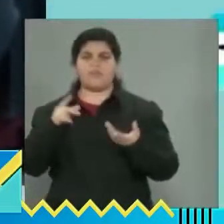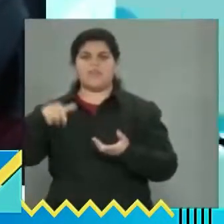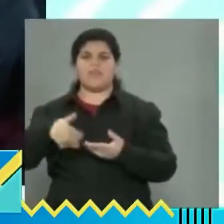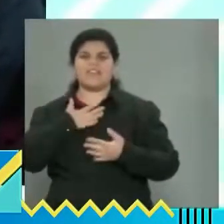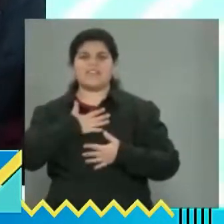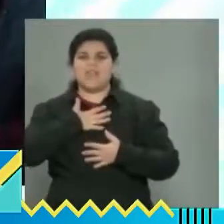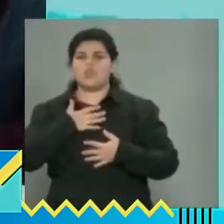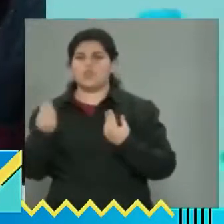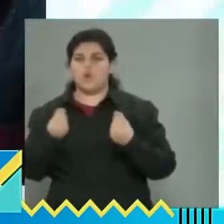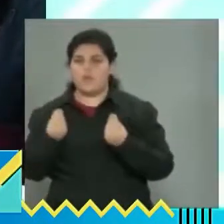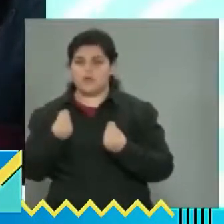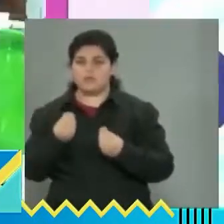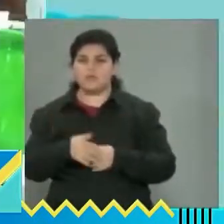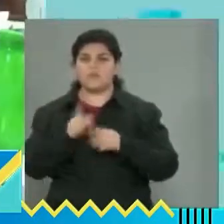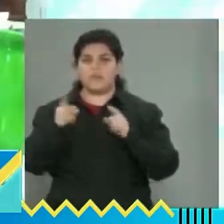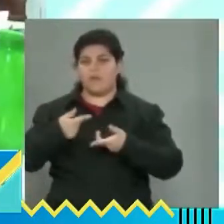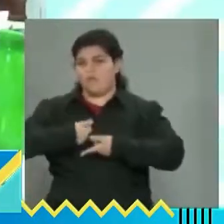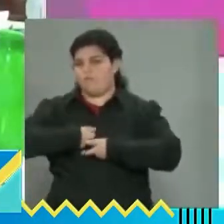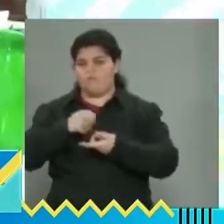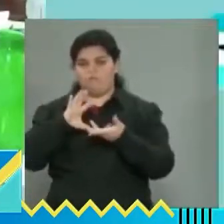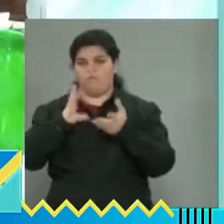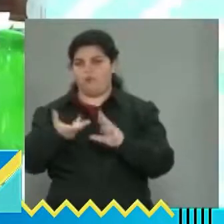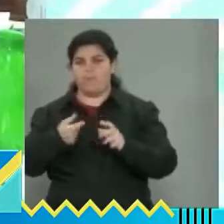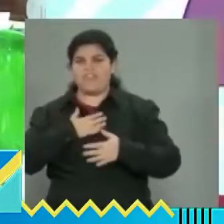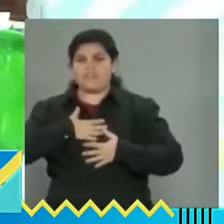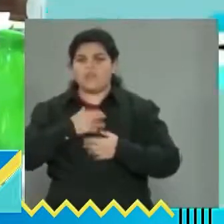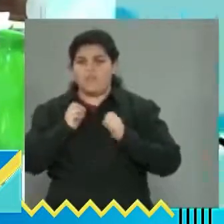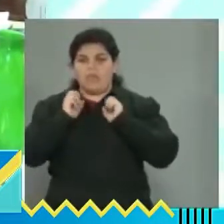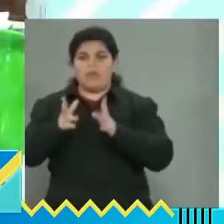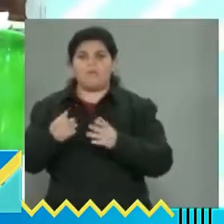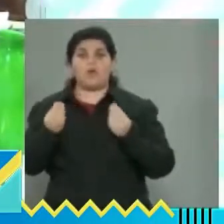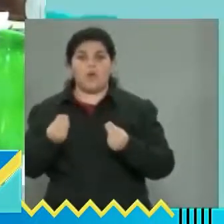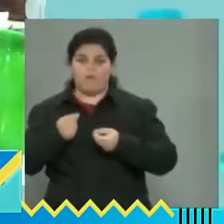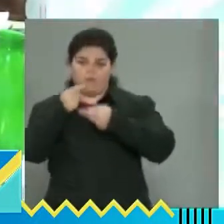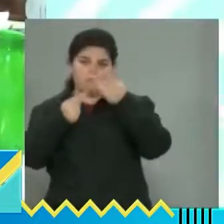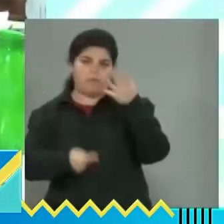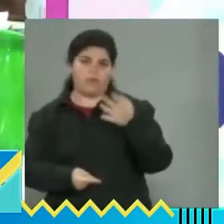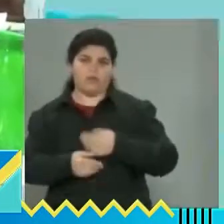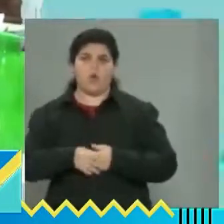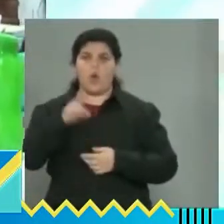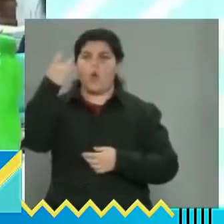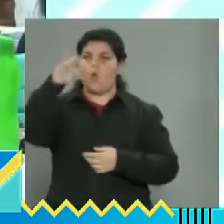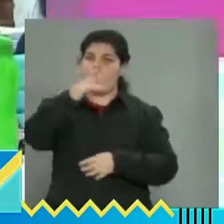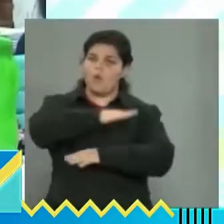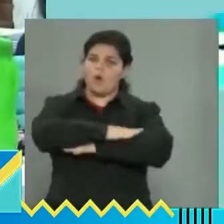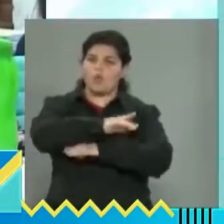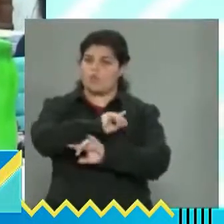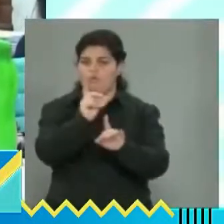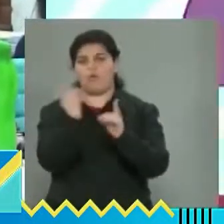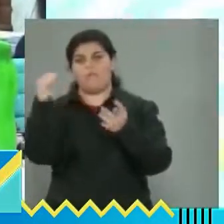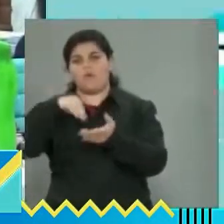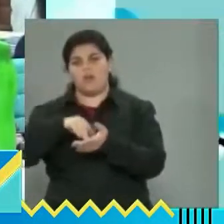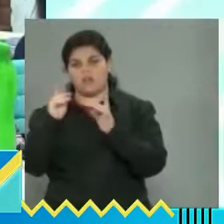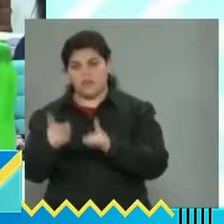que también se presentan en una diversidad bastante importante, ¿no? No solo son problemas de conducta, sino que también tenemos algún